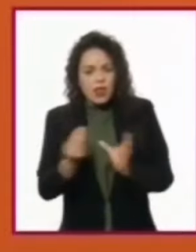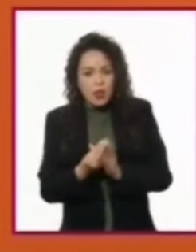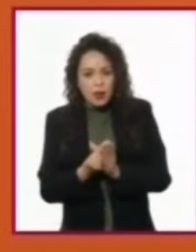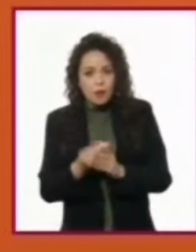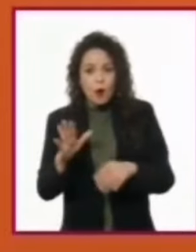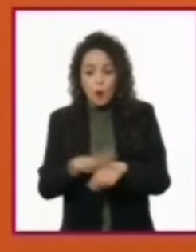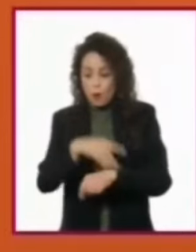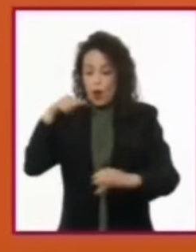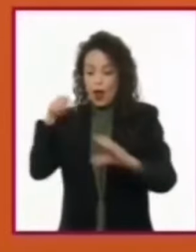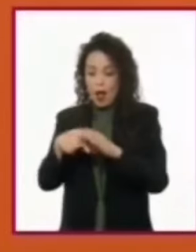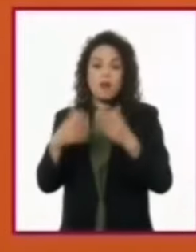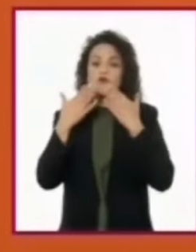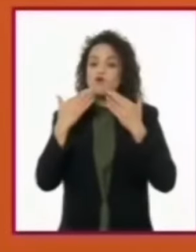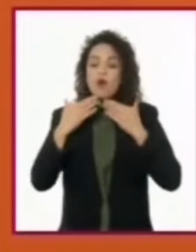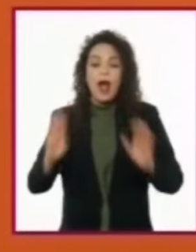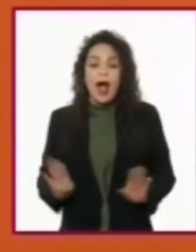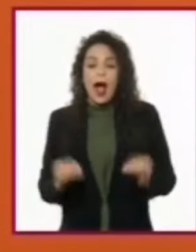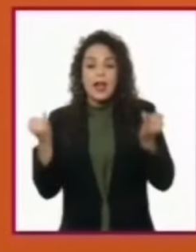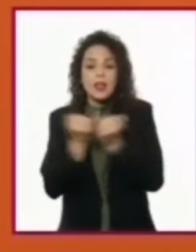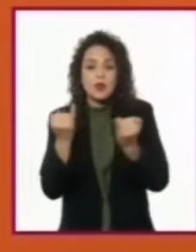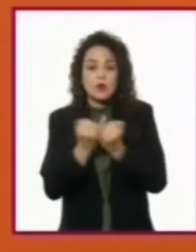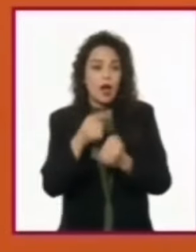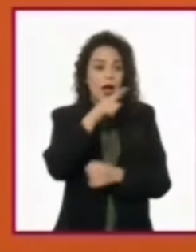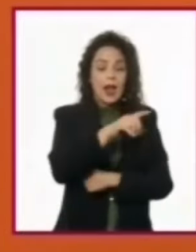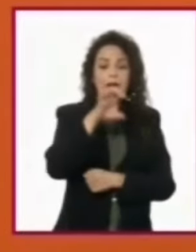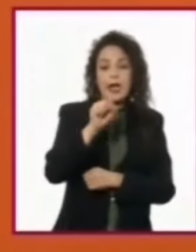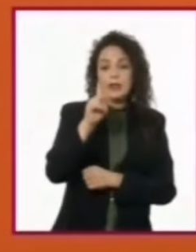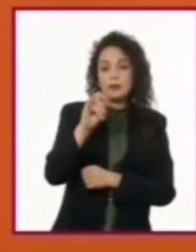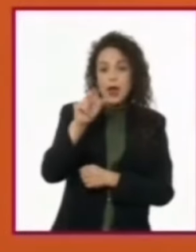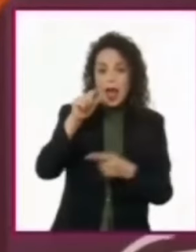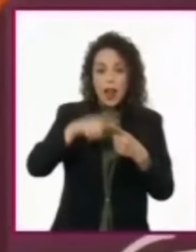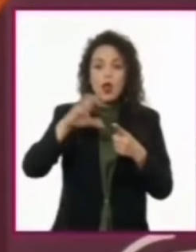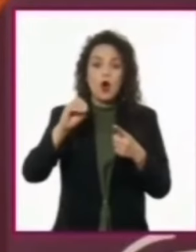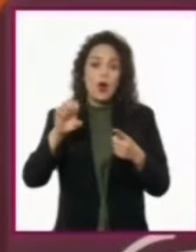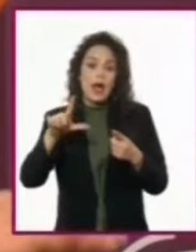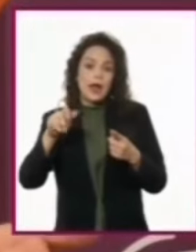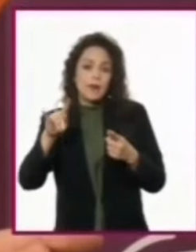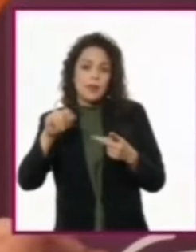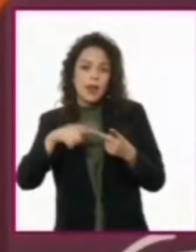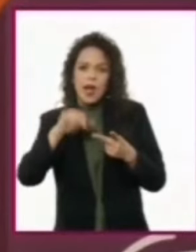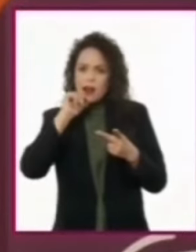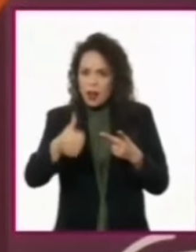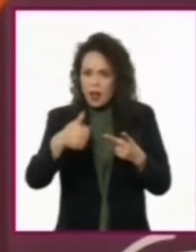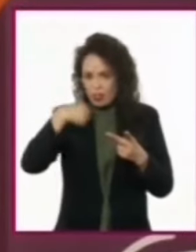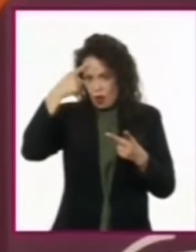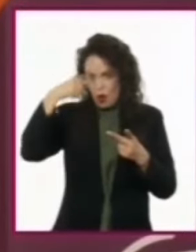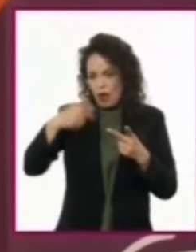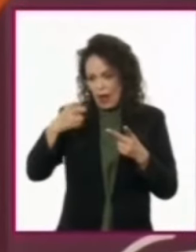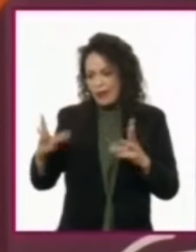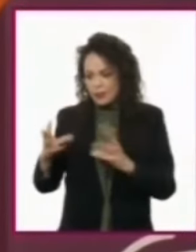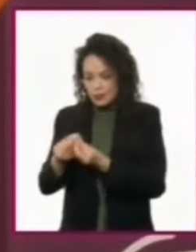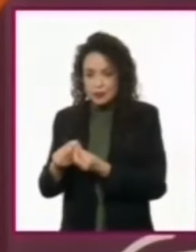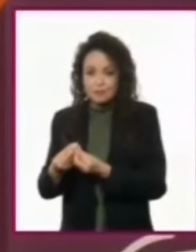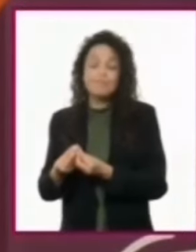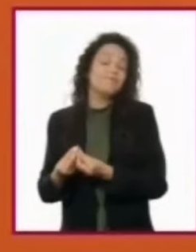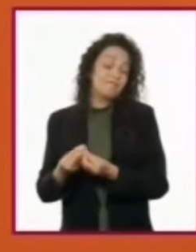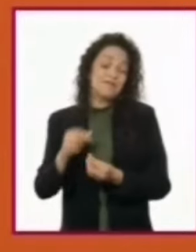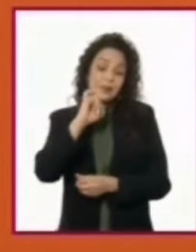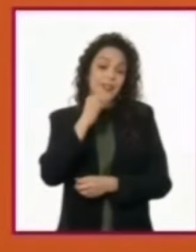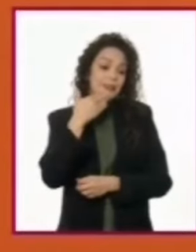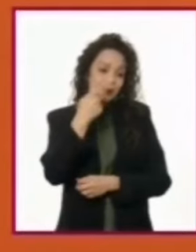que no tienen las características para ser espirales o elípticas. Excelente punto de vista. Sin